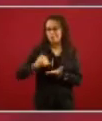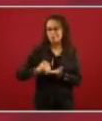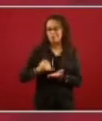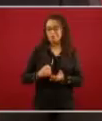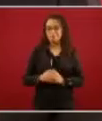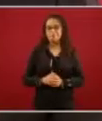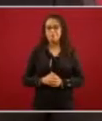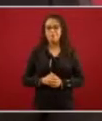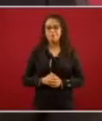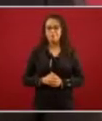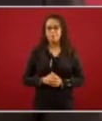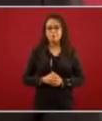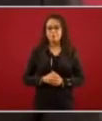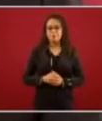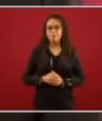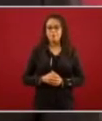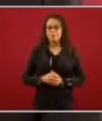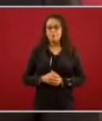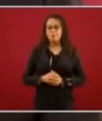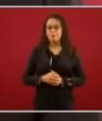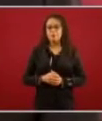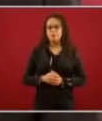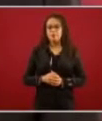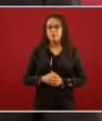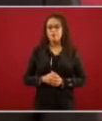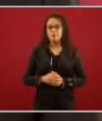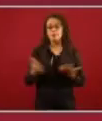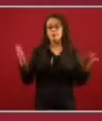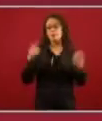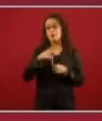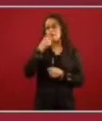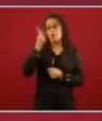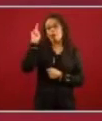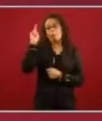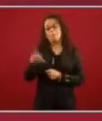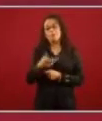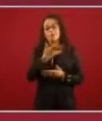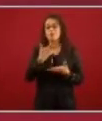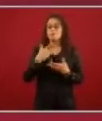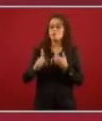Y utilizaban de excusa la crisis.